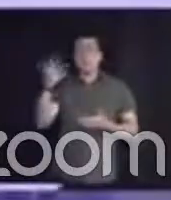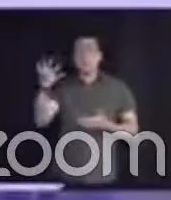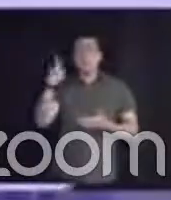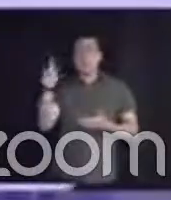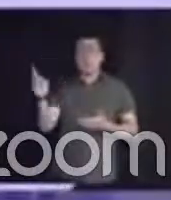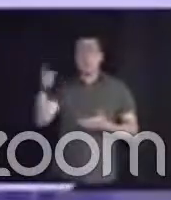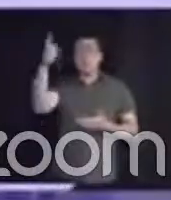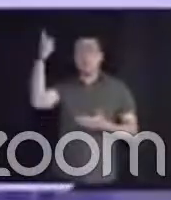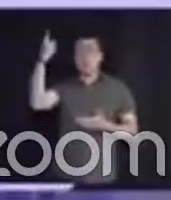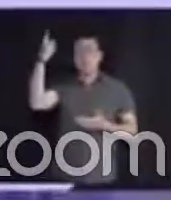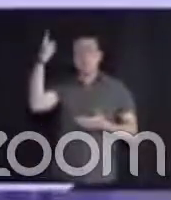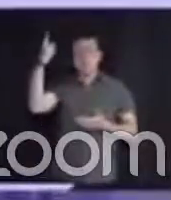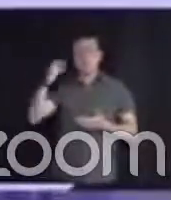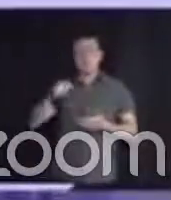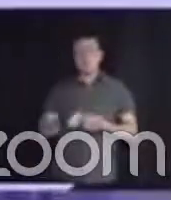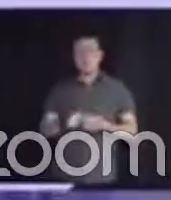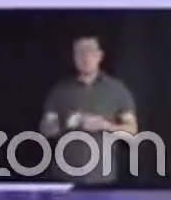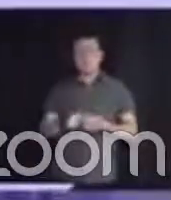$225.